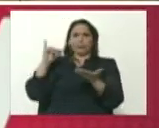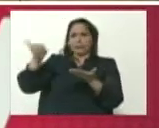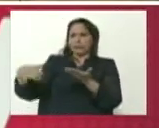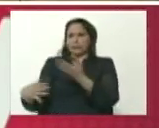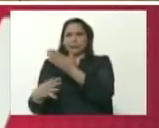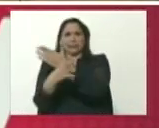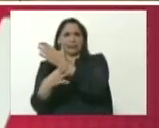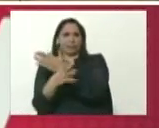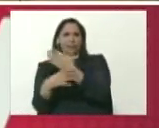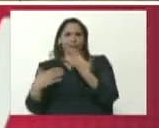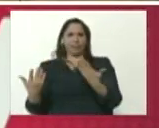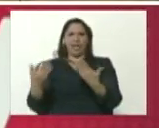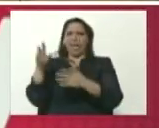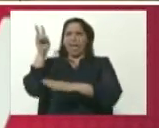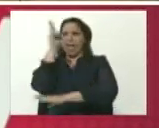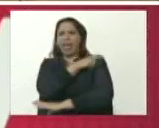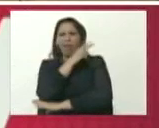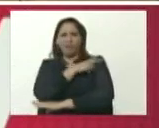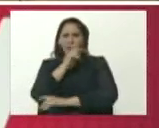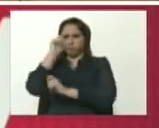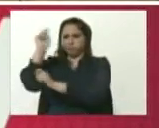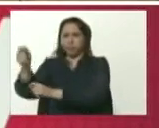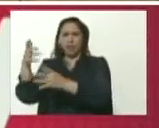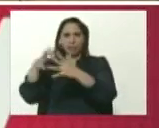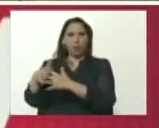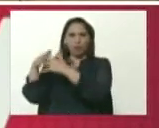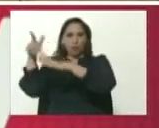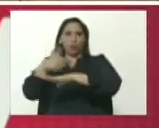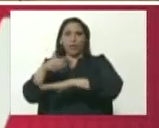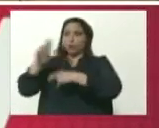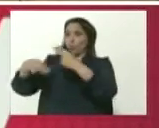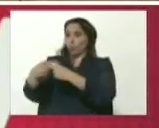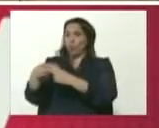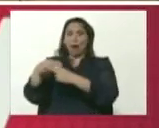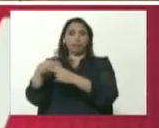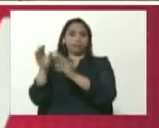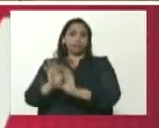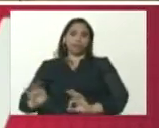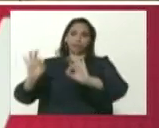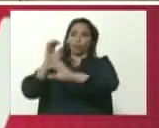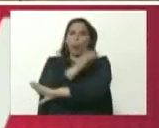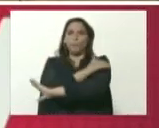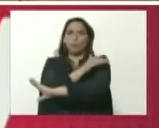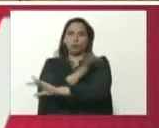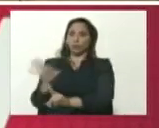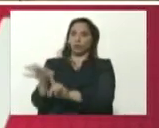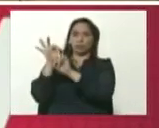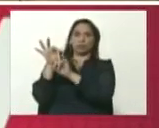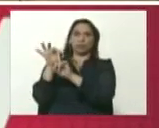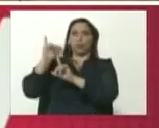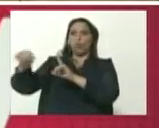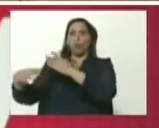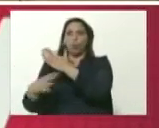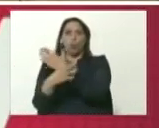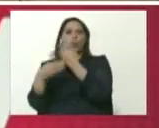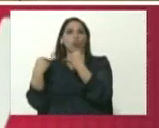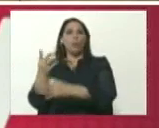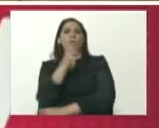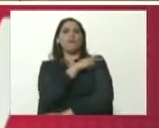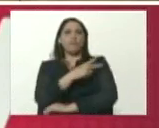jefe puesto por el gobierno de Estados Unidos, porque nunca nadie en la oposición eligió a Juan Guaidó como